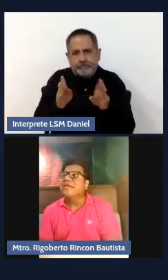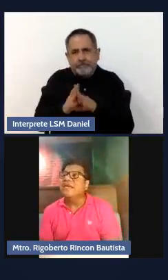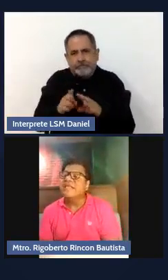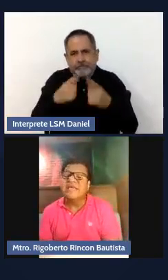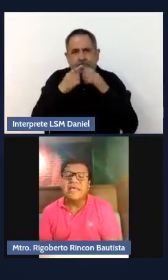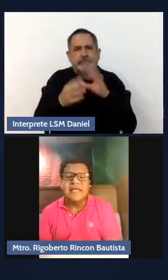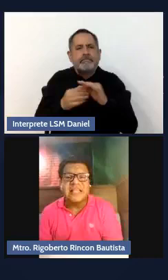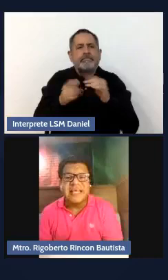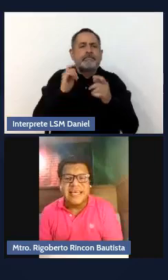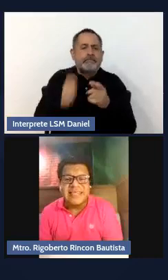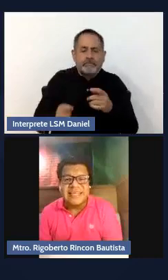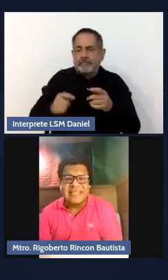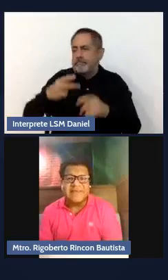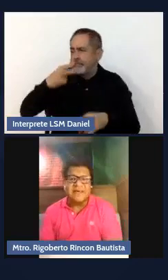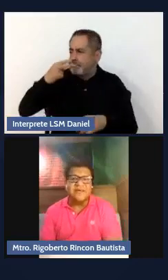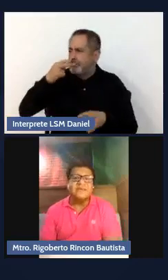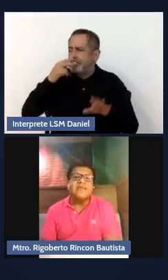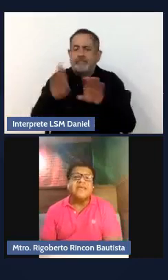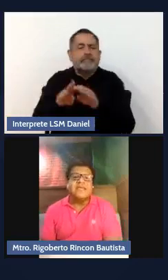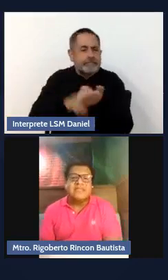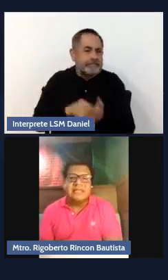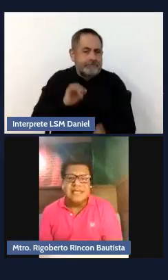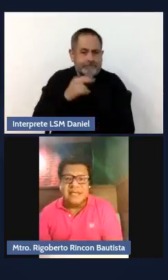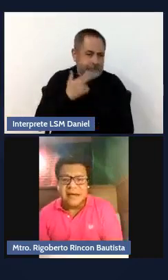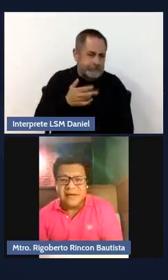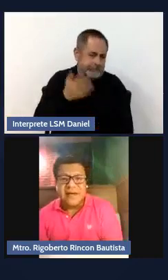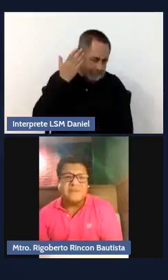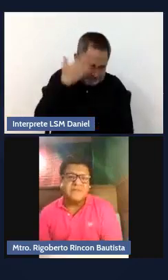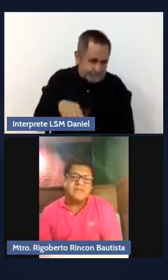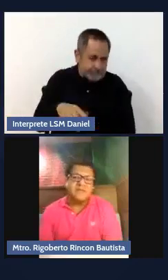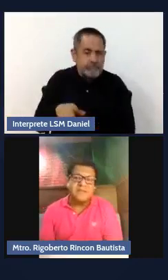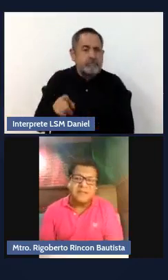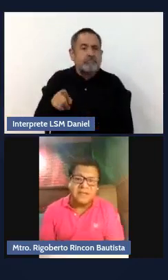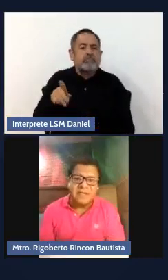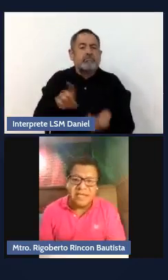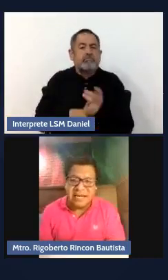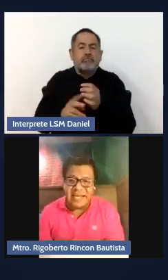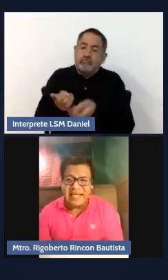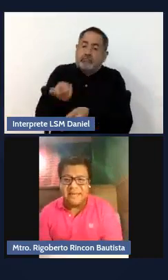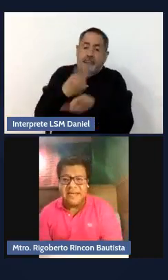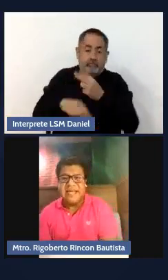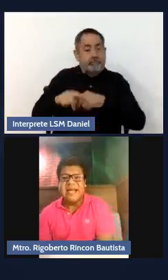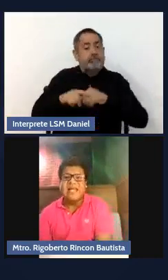de qué es el tabaco, sí, ya vemos que es una planta originaria de América,